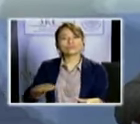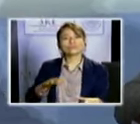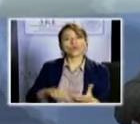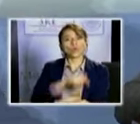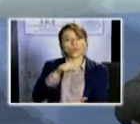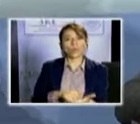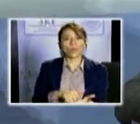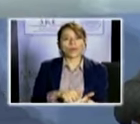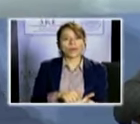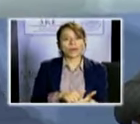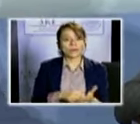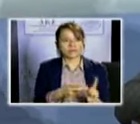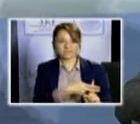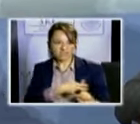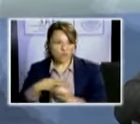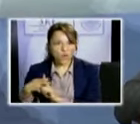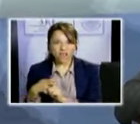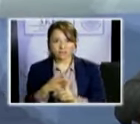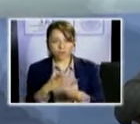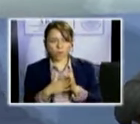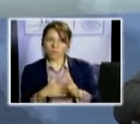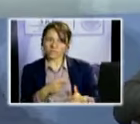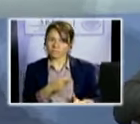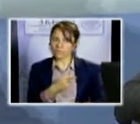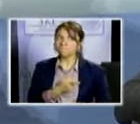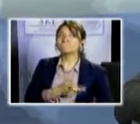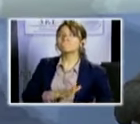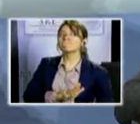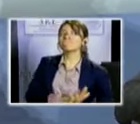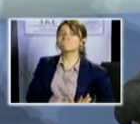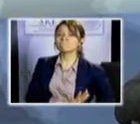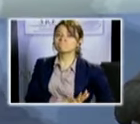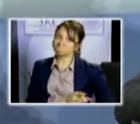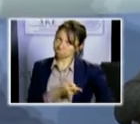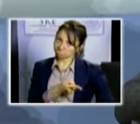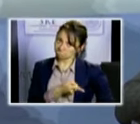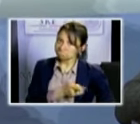Unidos, el secuestro tampoco, el robo tampoco.